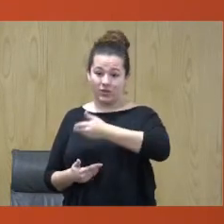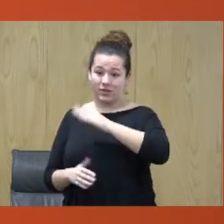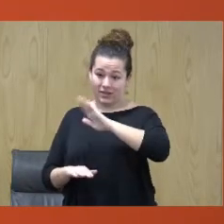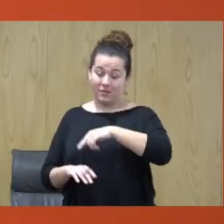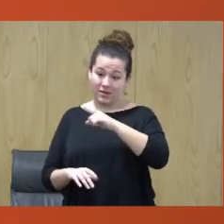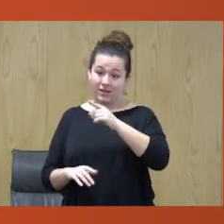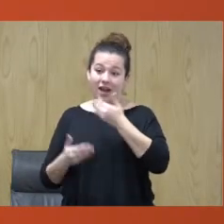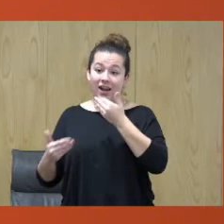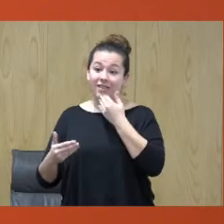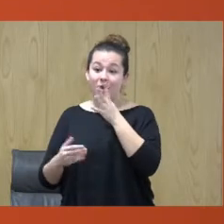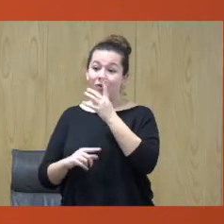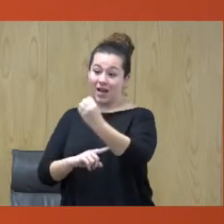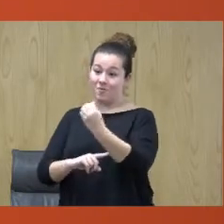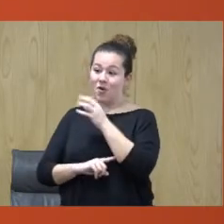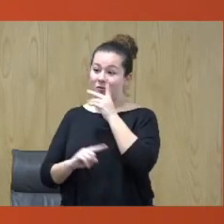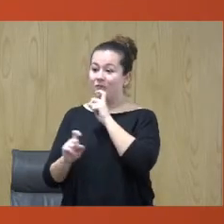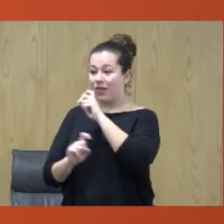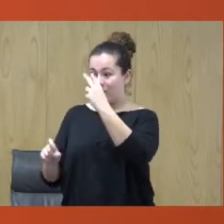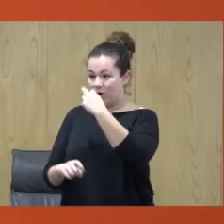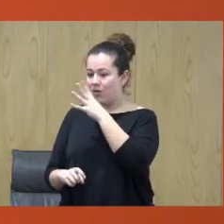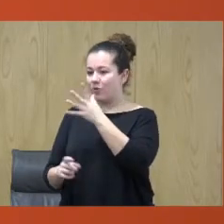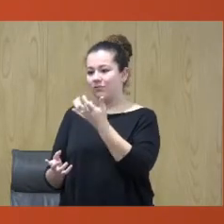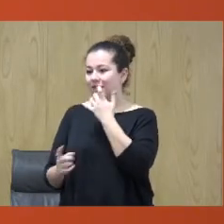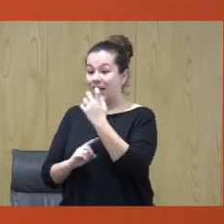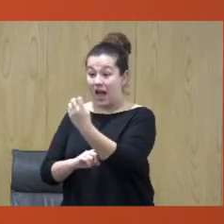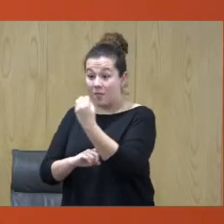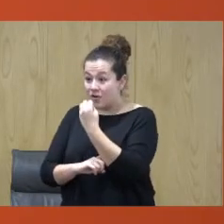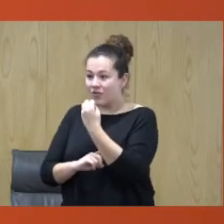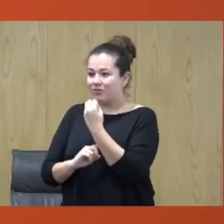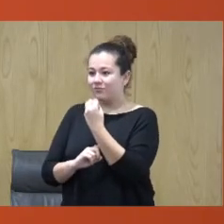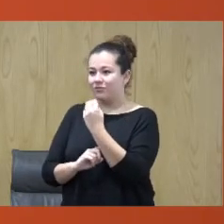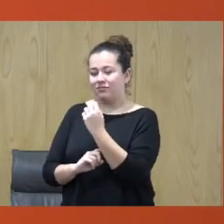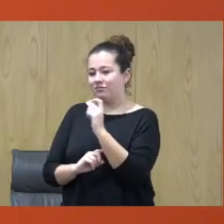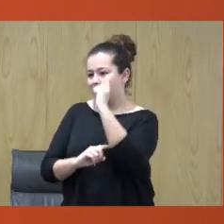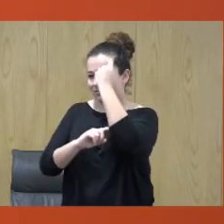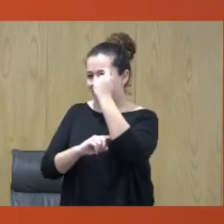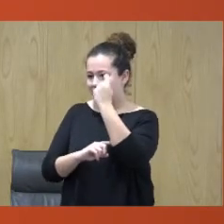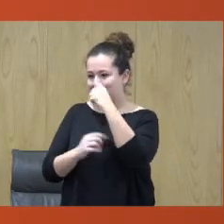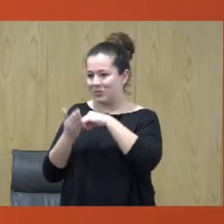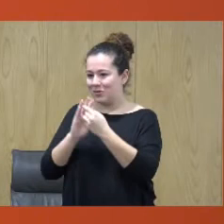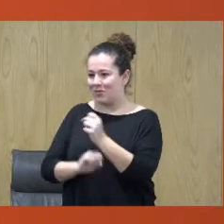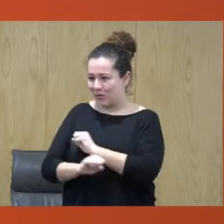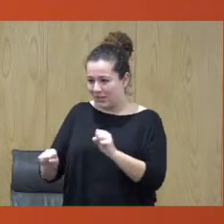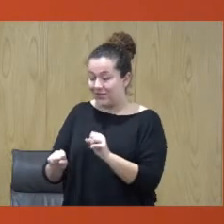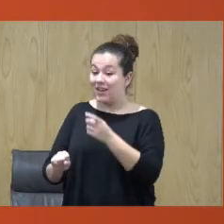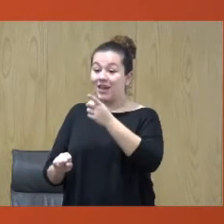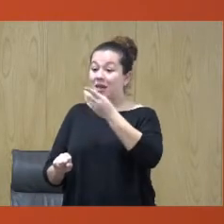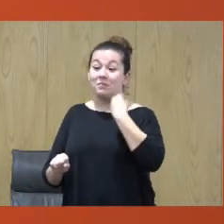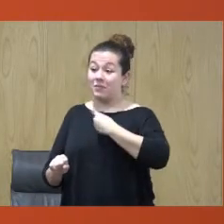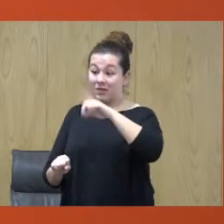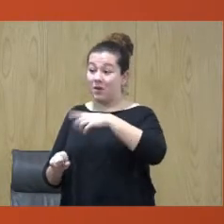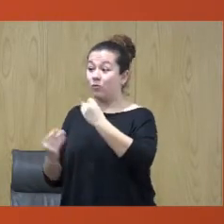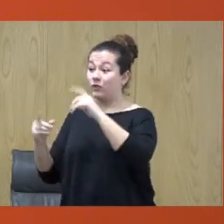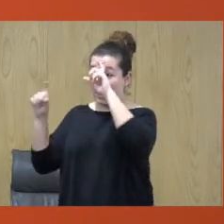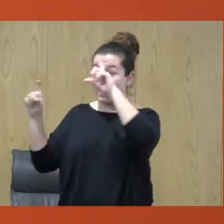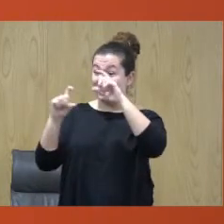el apoyo otra vez de Fundación 11, porque sin su apoyo no hubiera sido posible ese proyecto, y la cantidad de entidades coordinadas por Plena Inclusión